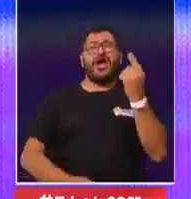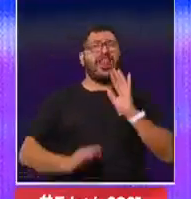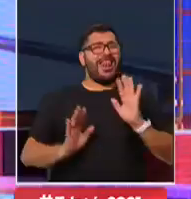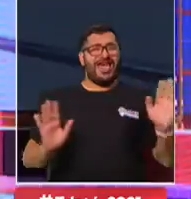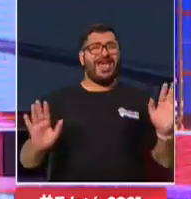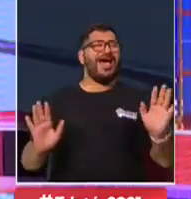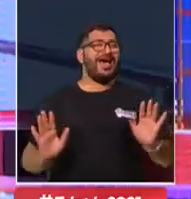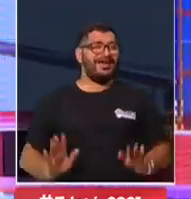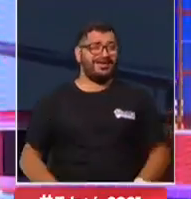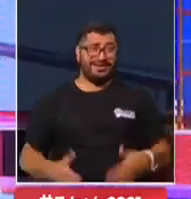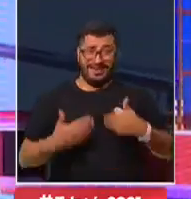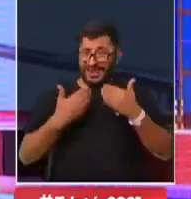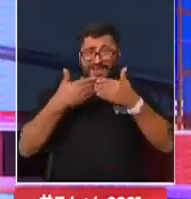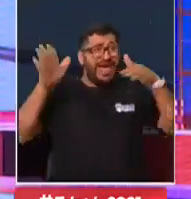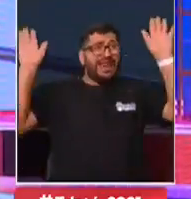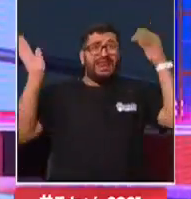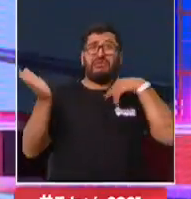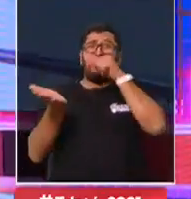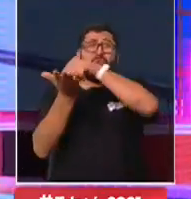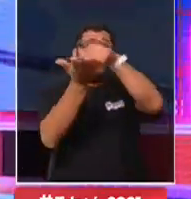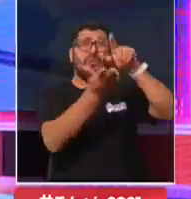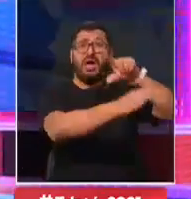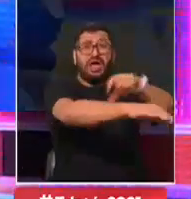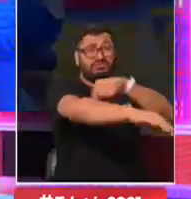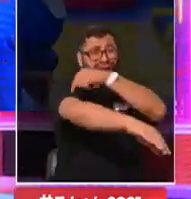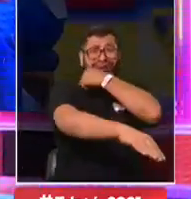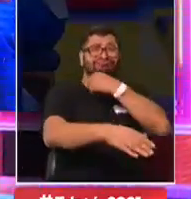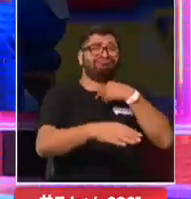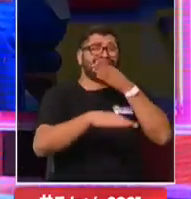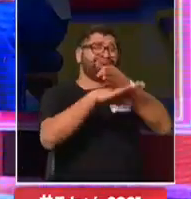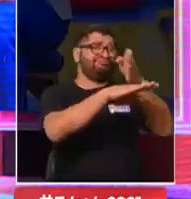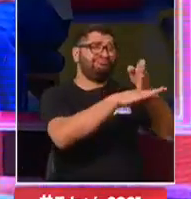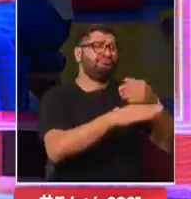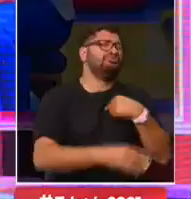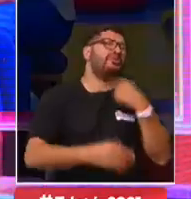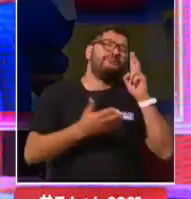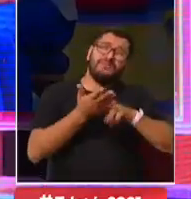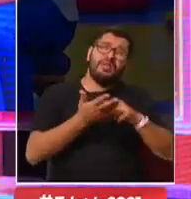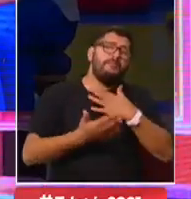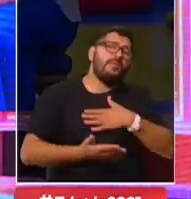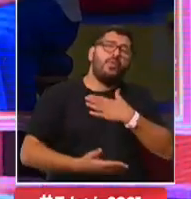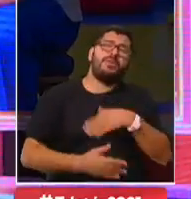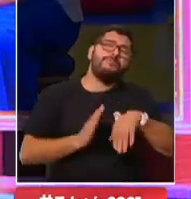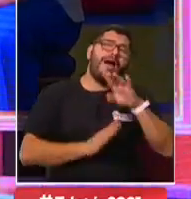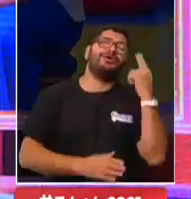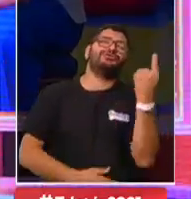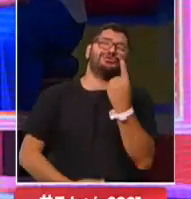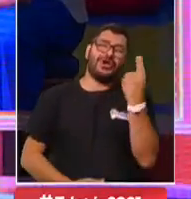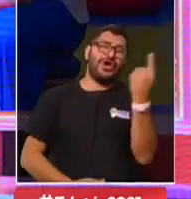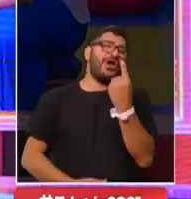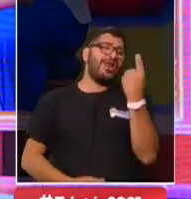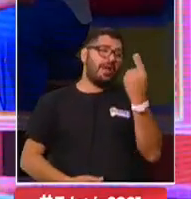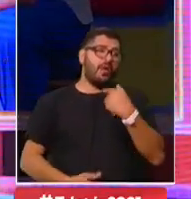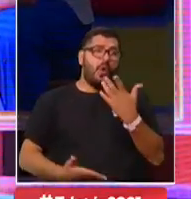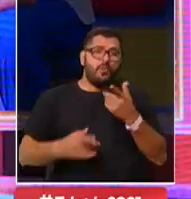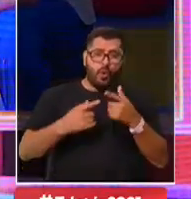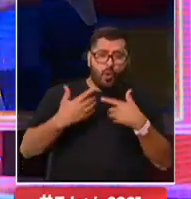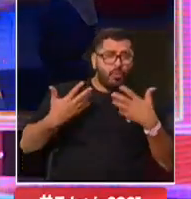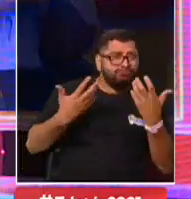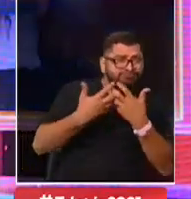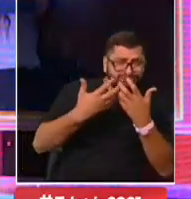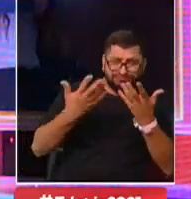cualquier lado, yo voy a cualquier lado. Pero solita me gustaría mucho ver cómo lo hago, cómo de repente si